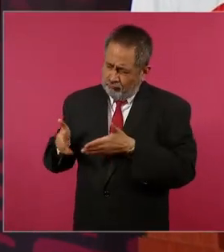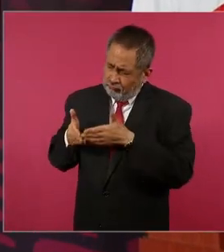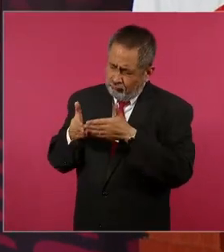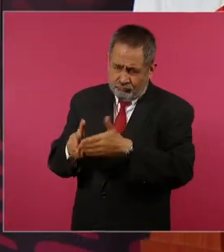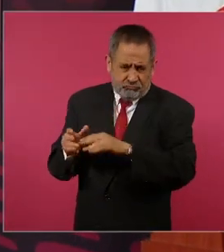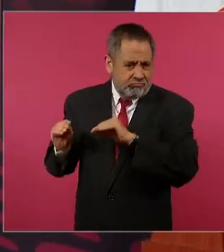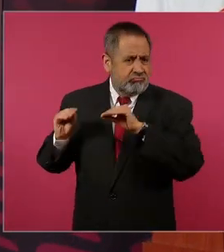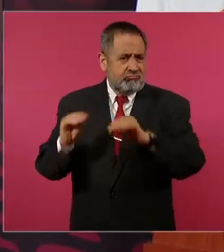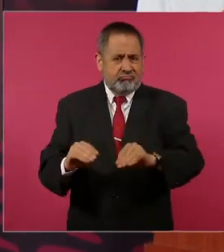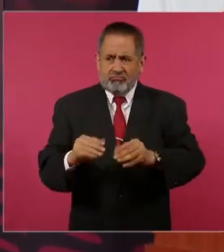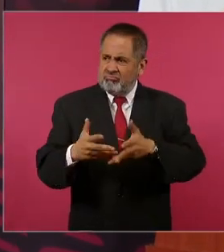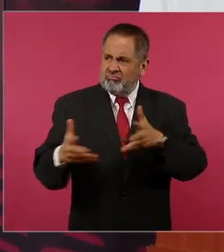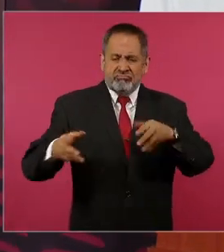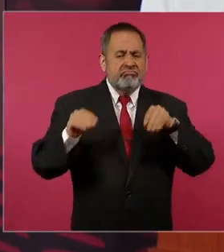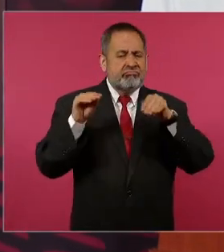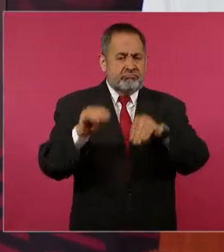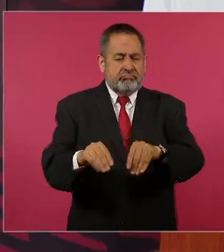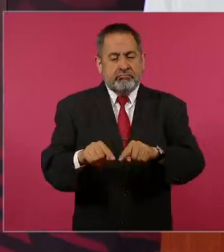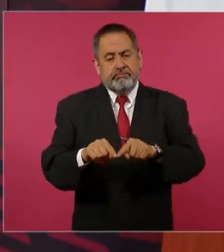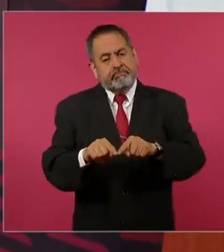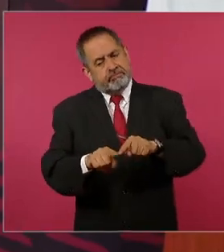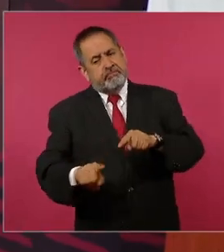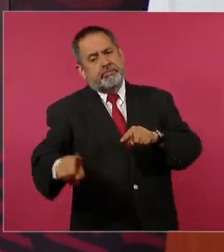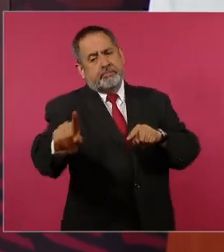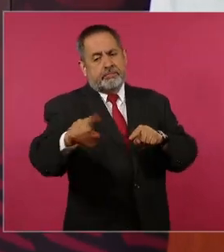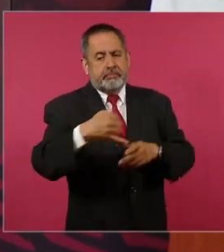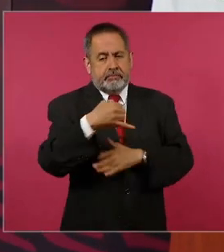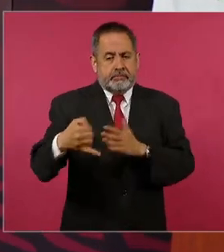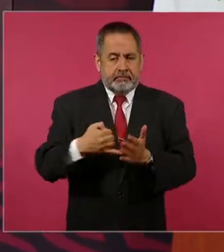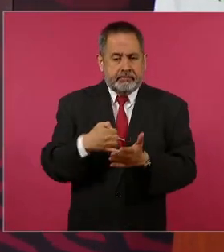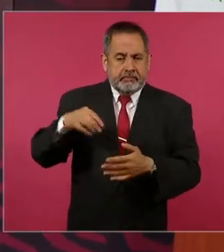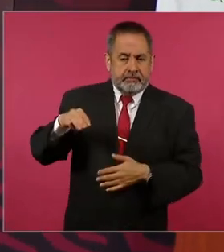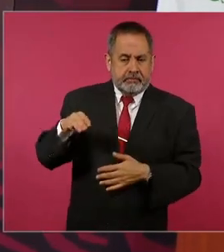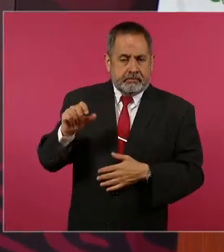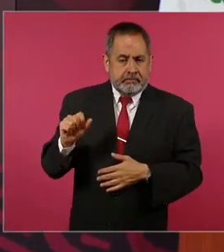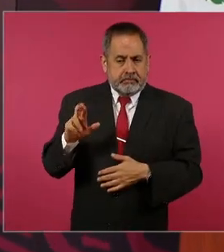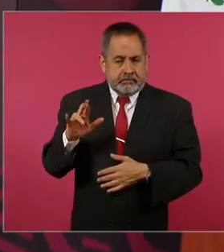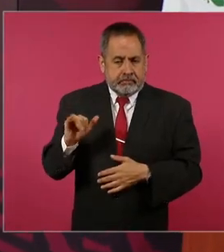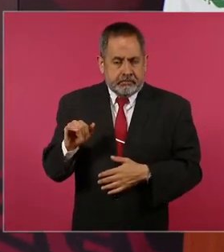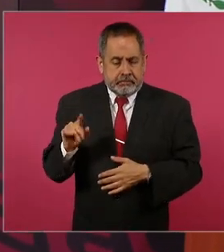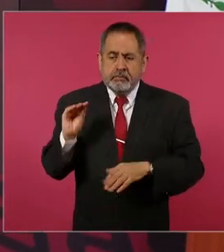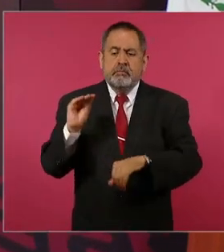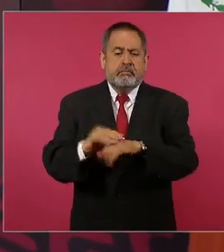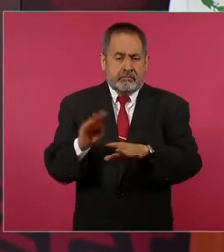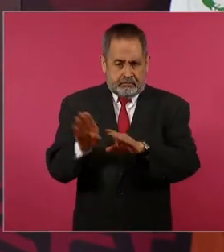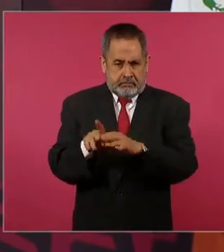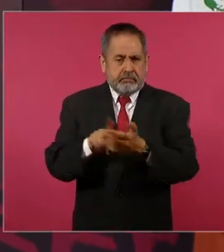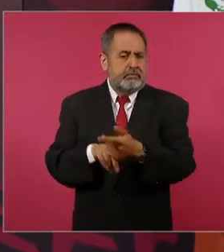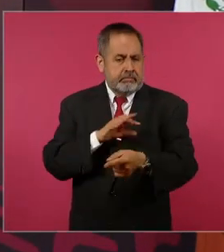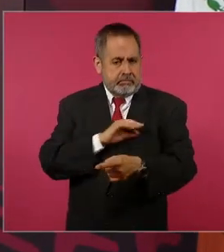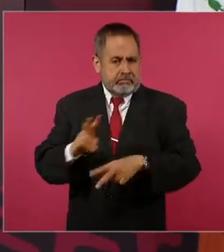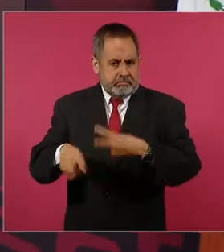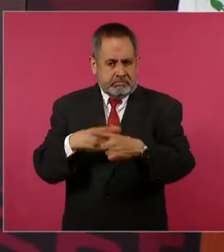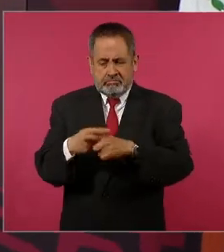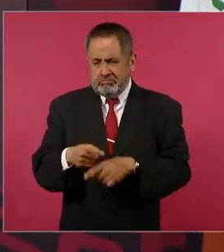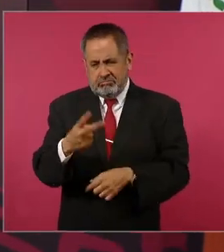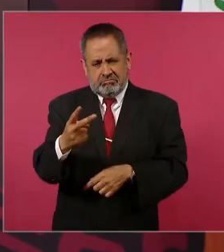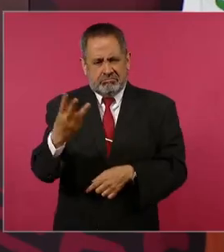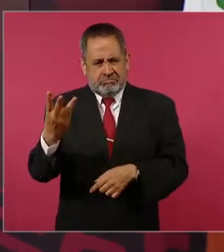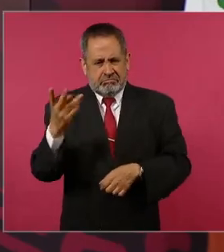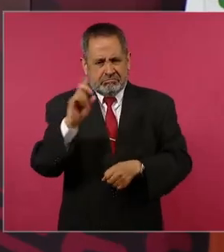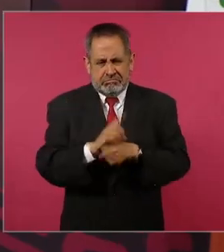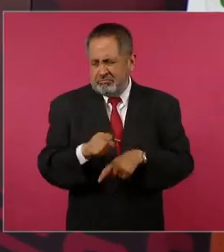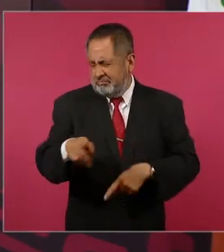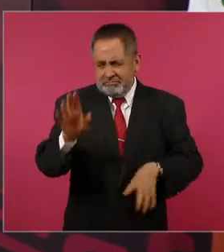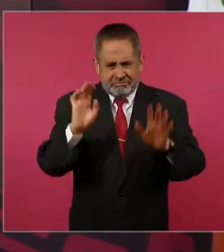dos grandes ferries, a las Islas Marías. Ahí se pueden ir también dos, tres días.